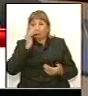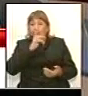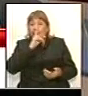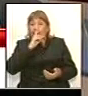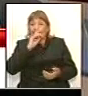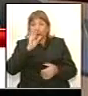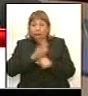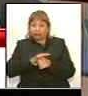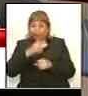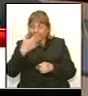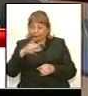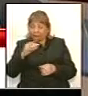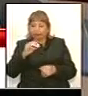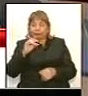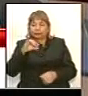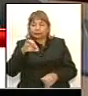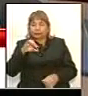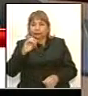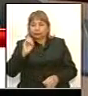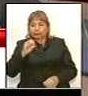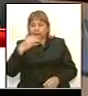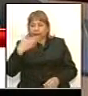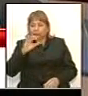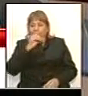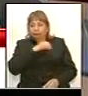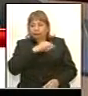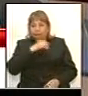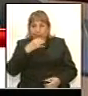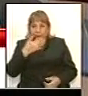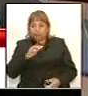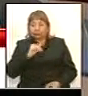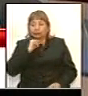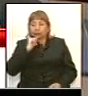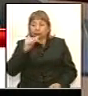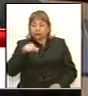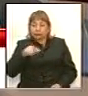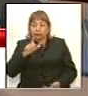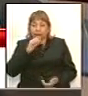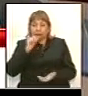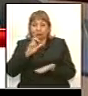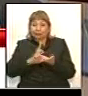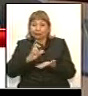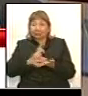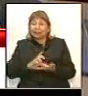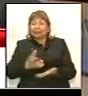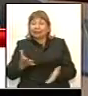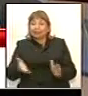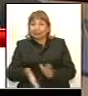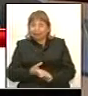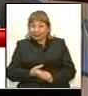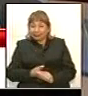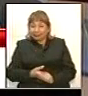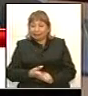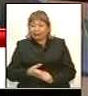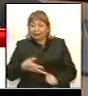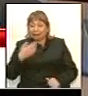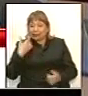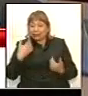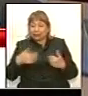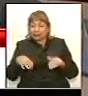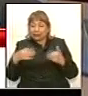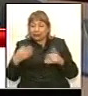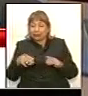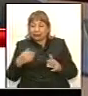lo de Pisco, ya se cumplió lo de Chile, nos toca lo de Lima. Y eso es muy grave,